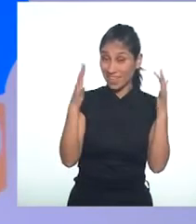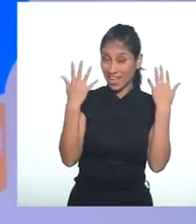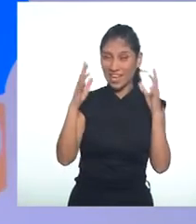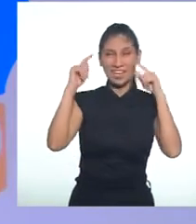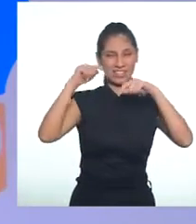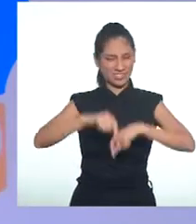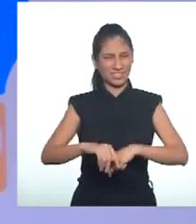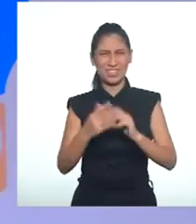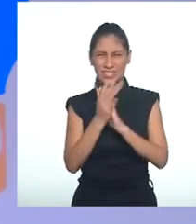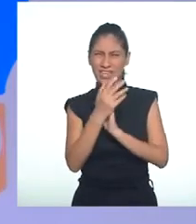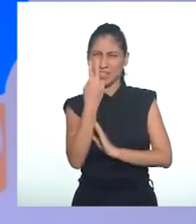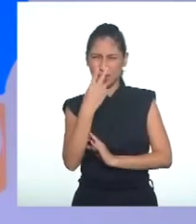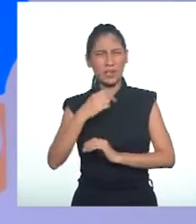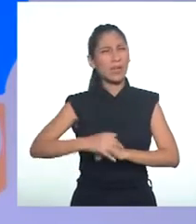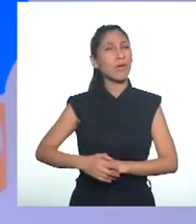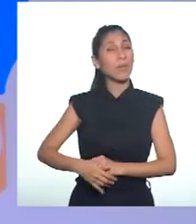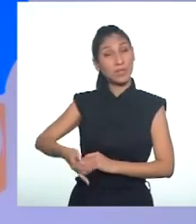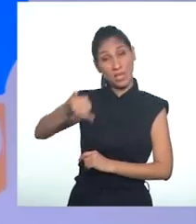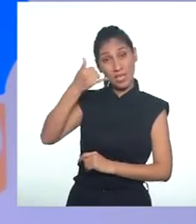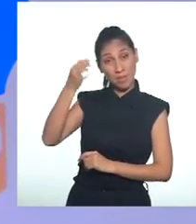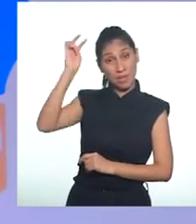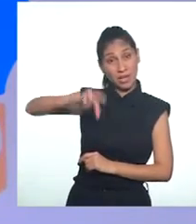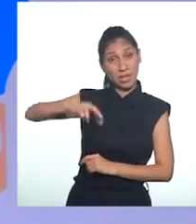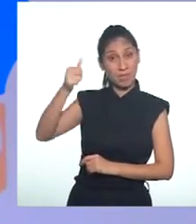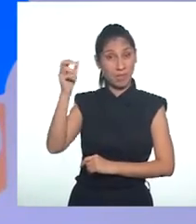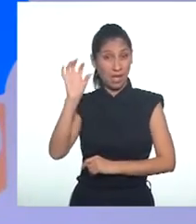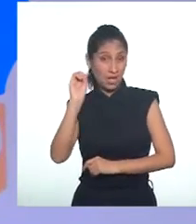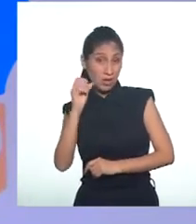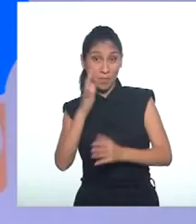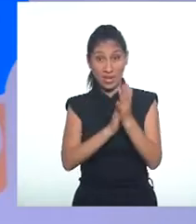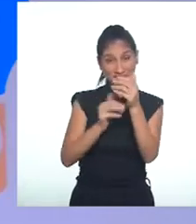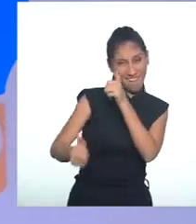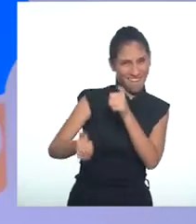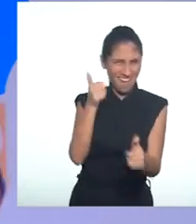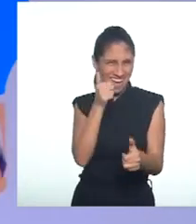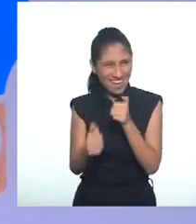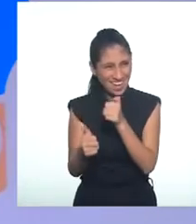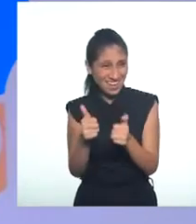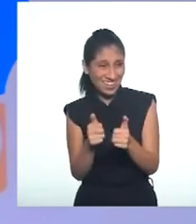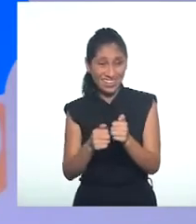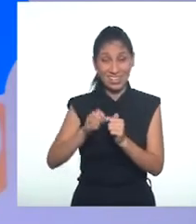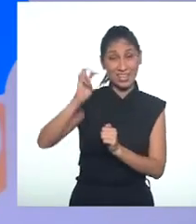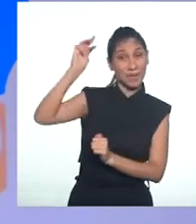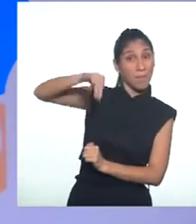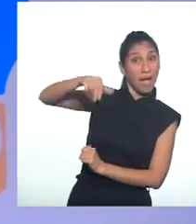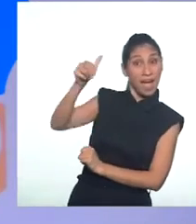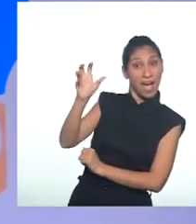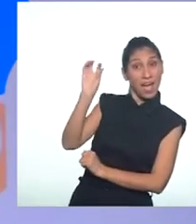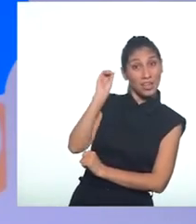Listo, ahora sí, llamemos a Mario para una maratón de videojuegos.